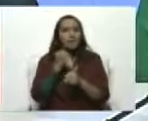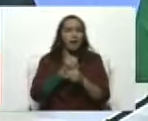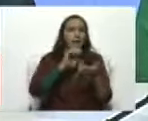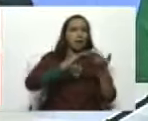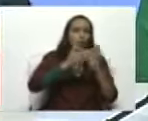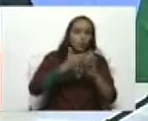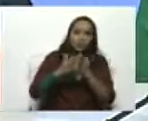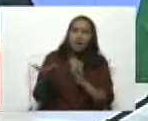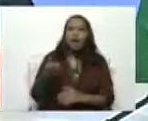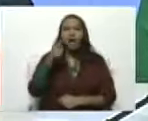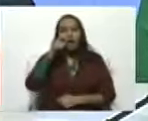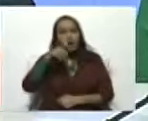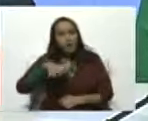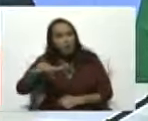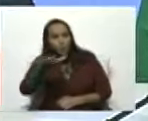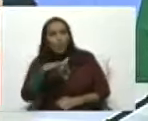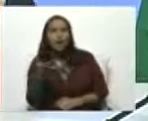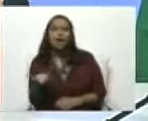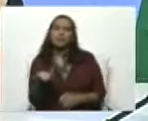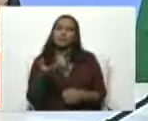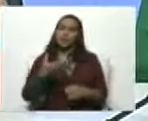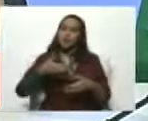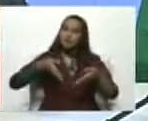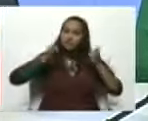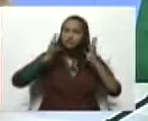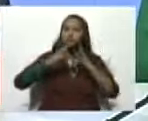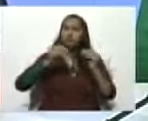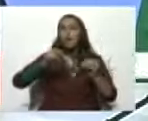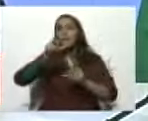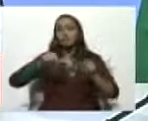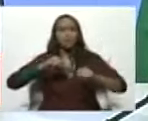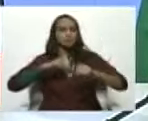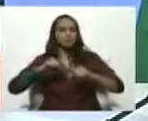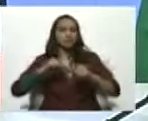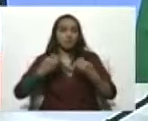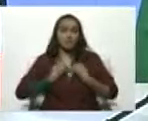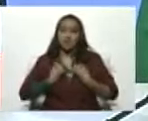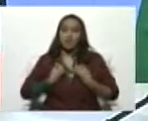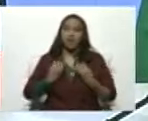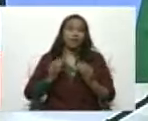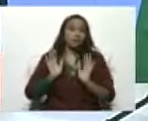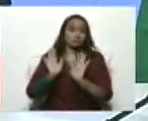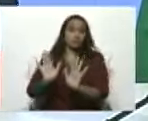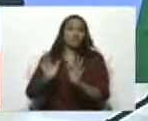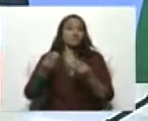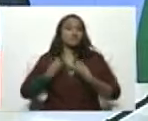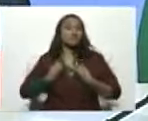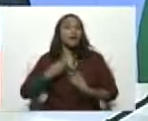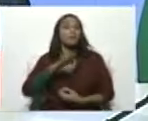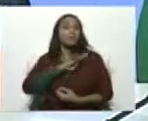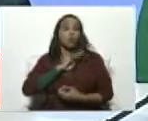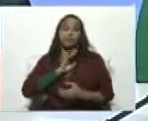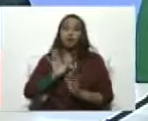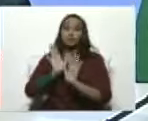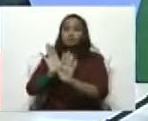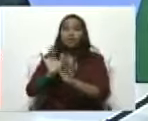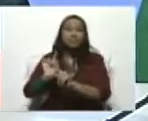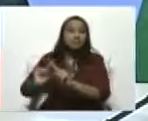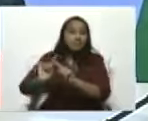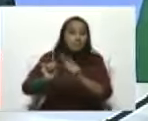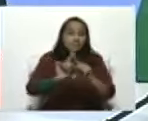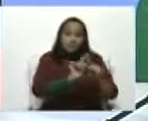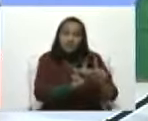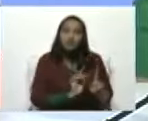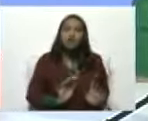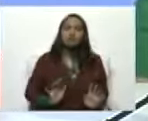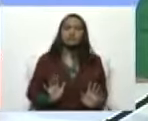urbanismos, que no tienen nada que ver con los partidos. Los movimientos culturales tienen su vida propia, una vida propia.